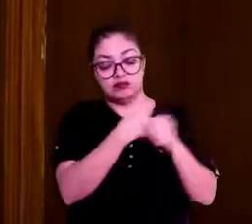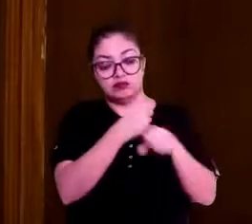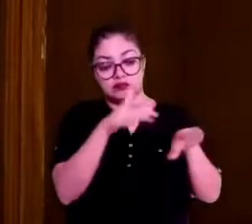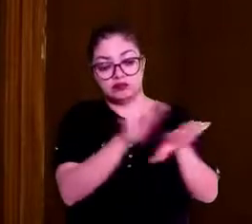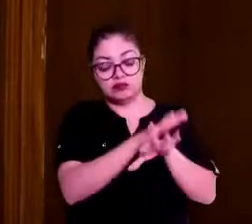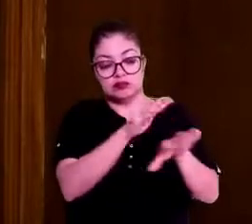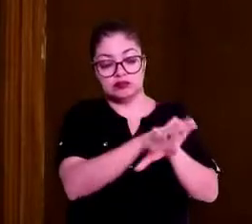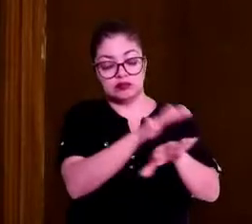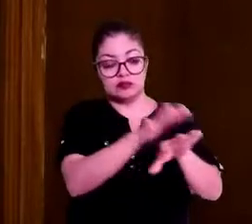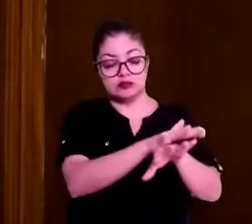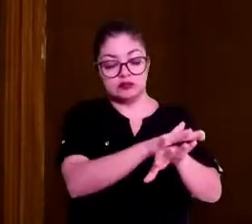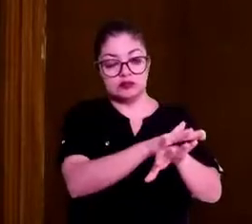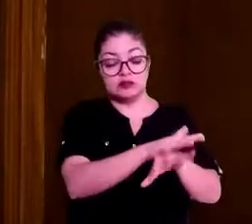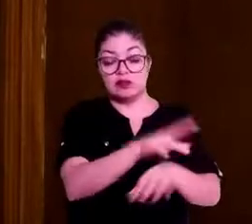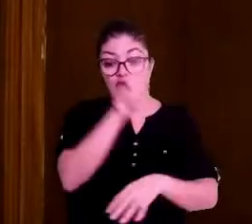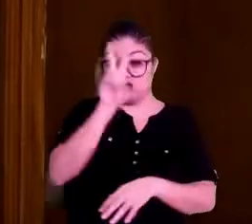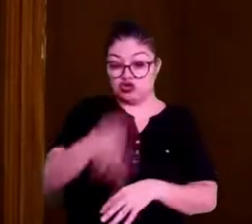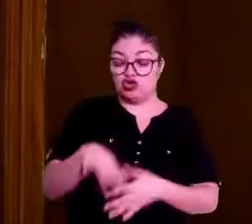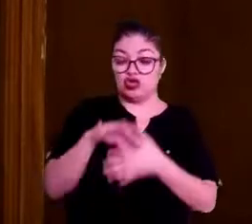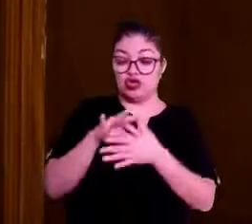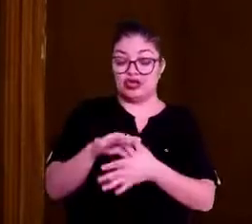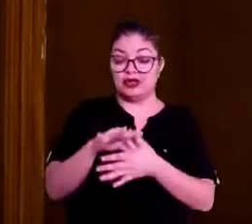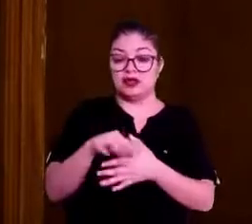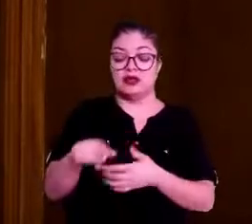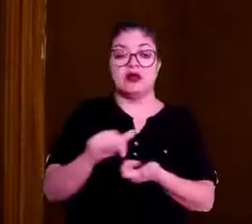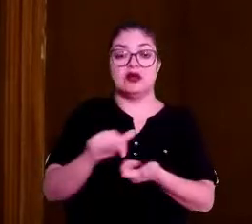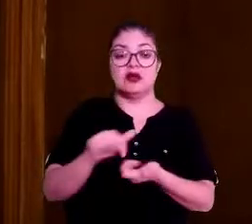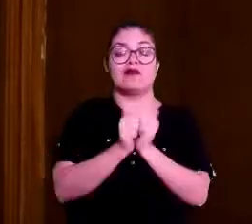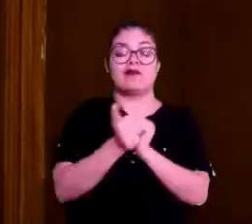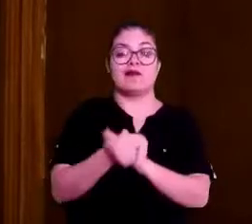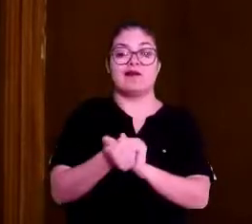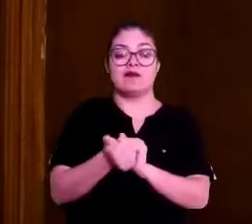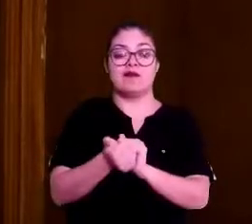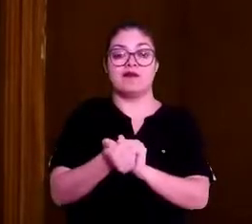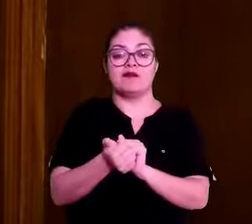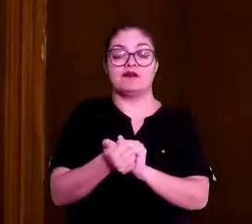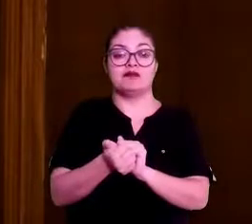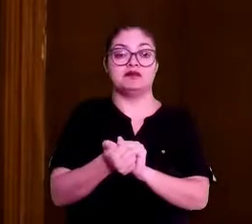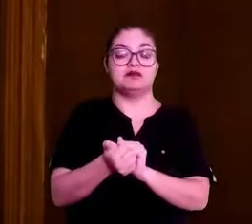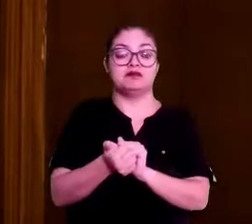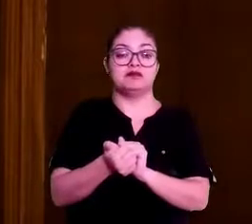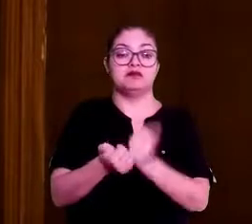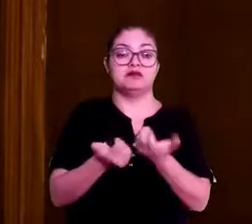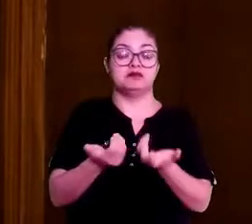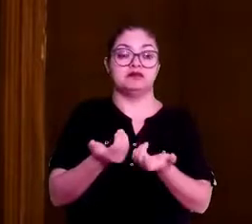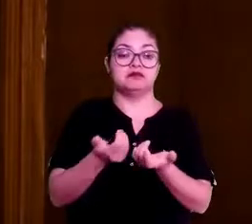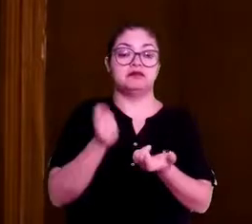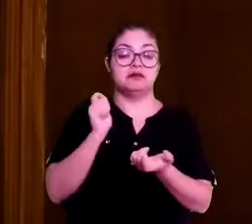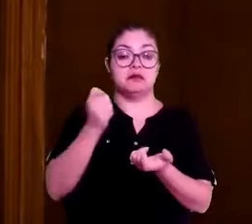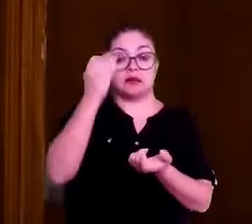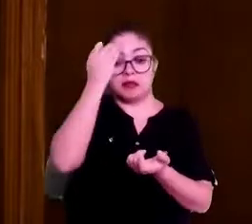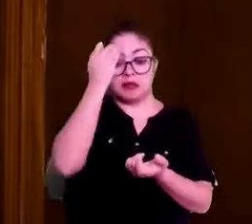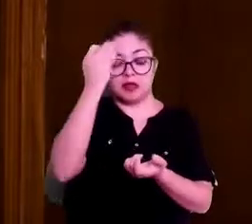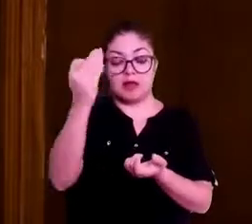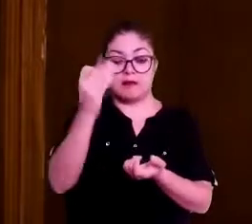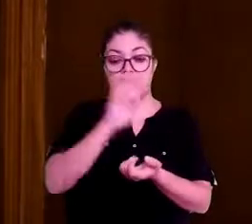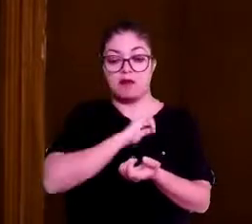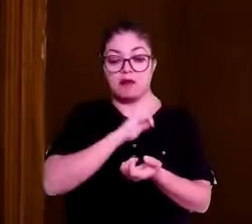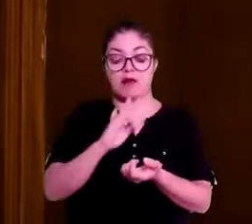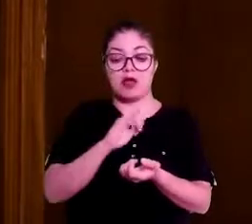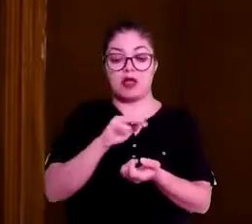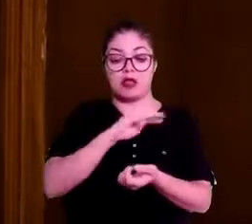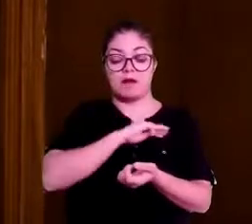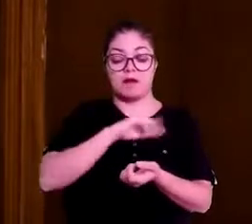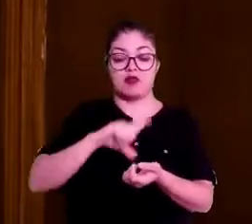en la práctica este plazo trasciende tiempo de duración de una administración